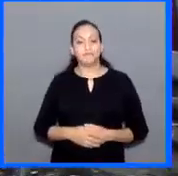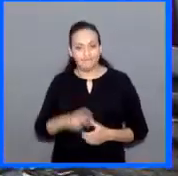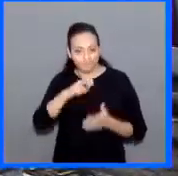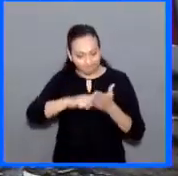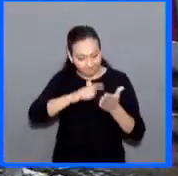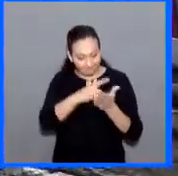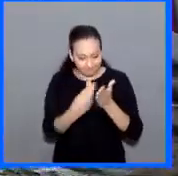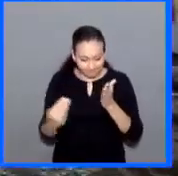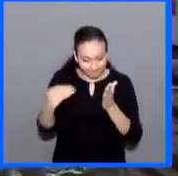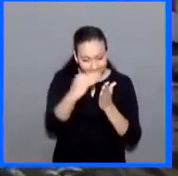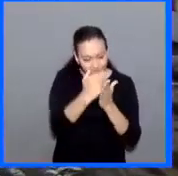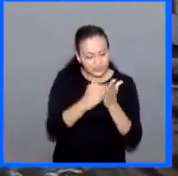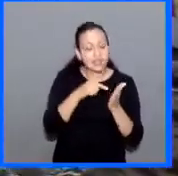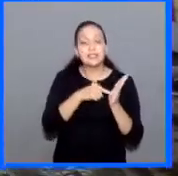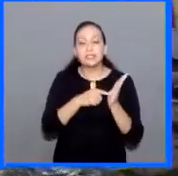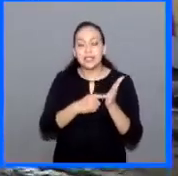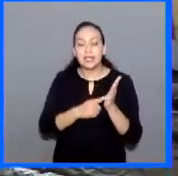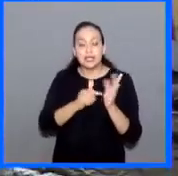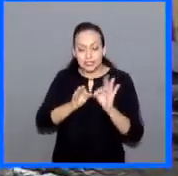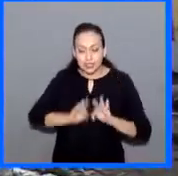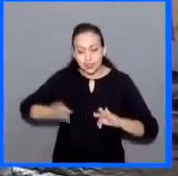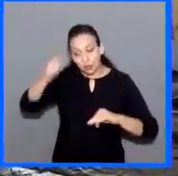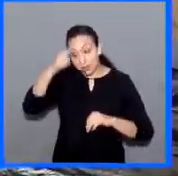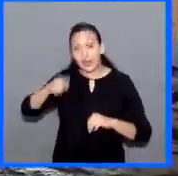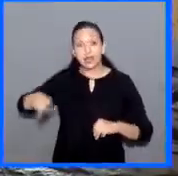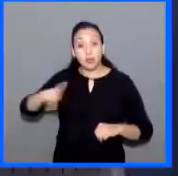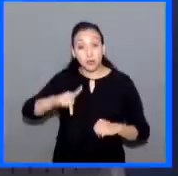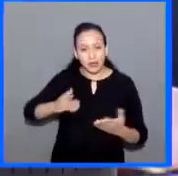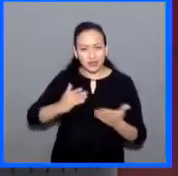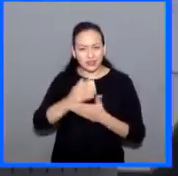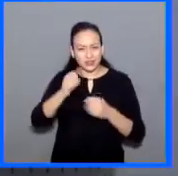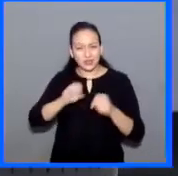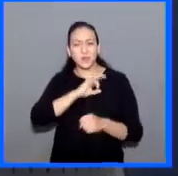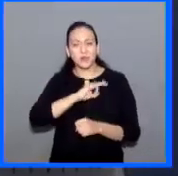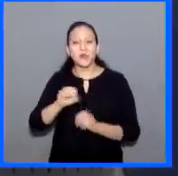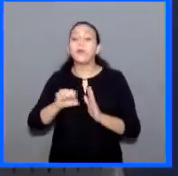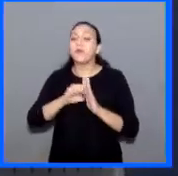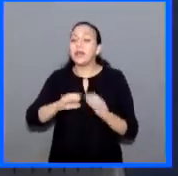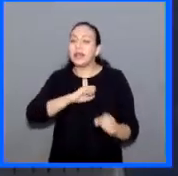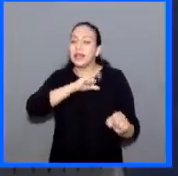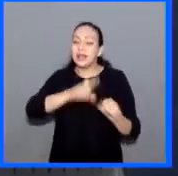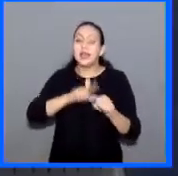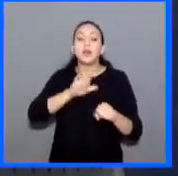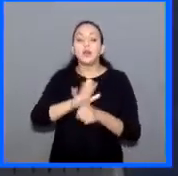las demandas pendientes de los pueblos, especialmente en cuanto a la consulta libre,